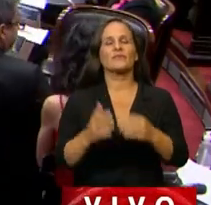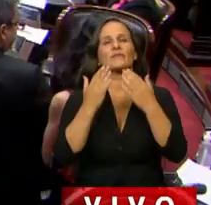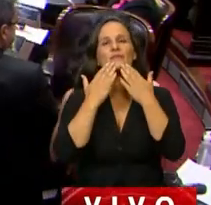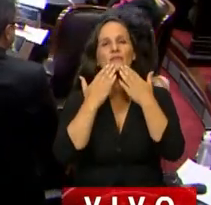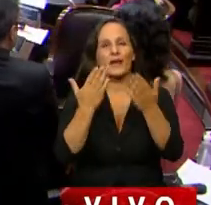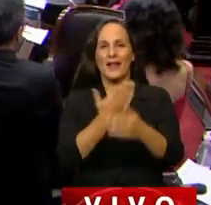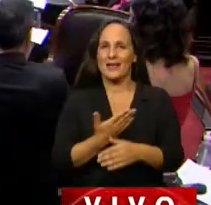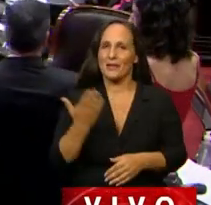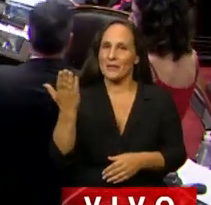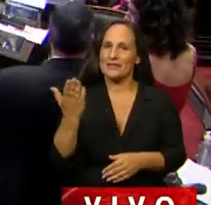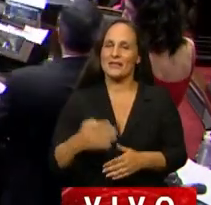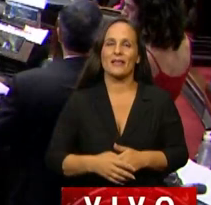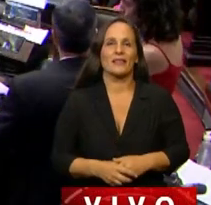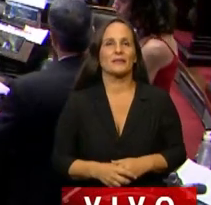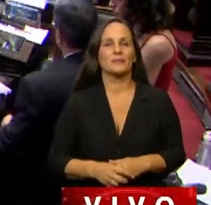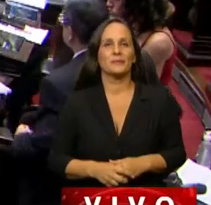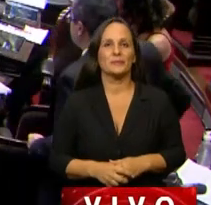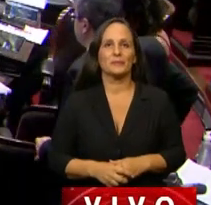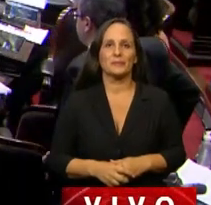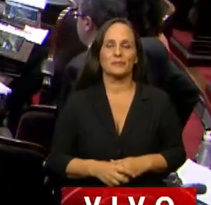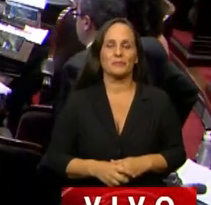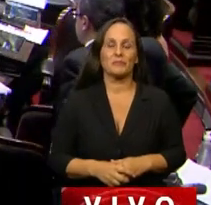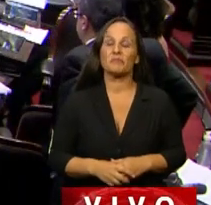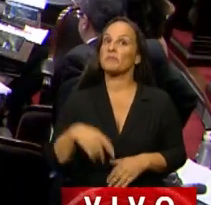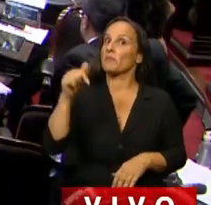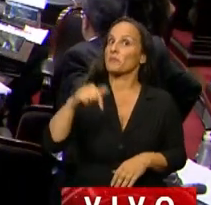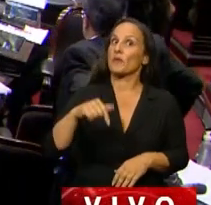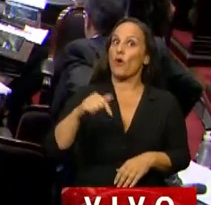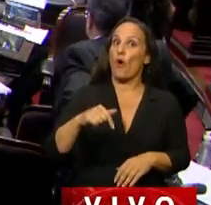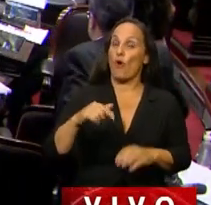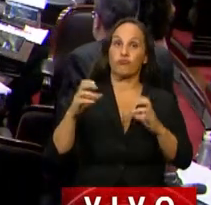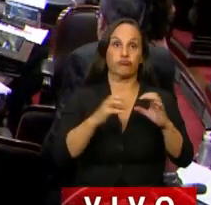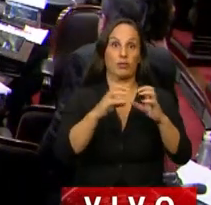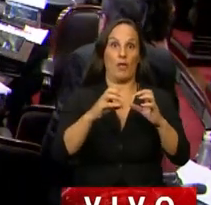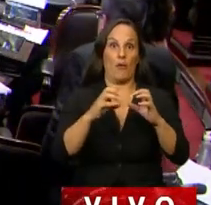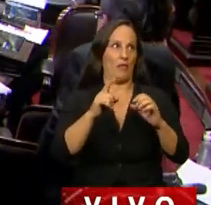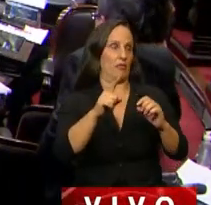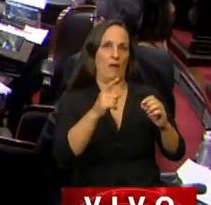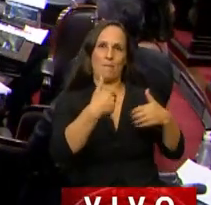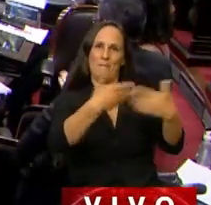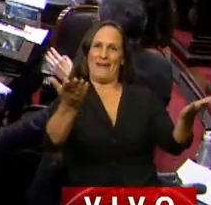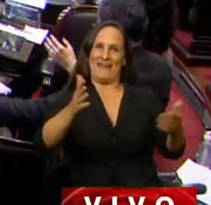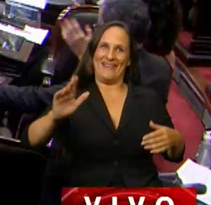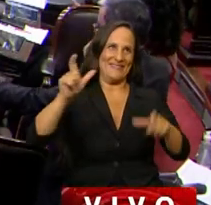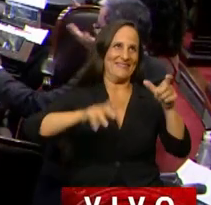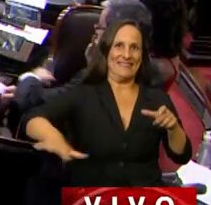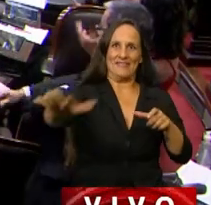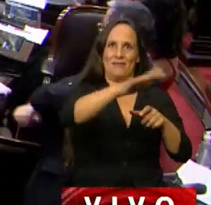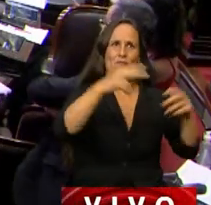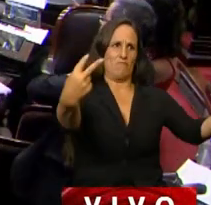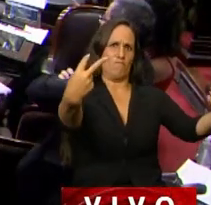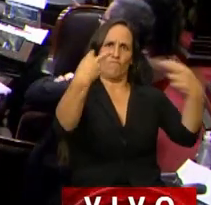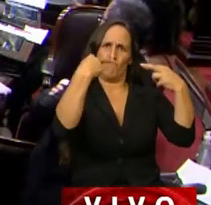Gracias, señor presidente. Hoy debatimos de cara a la sociedad con responsabilidad y